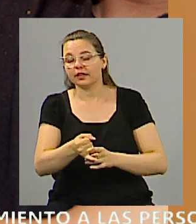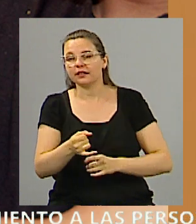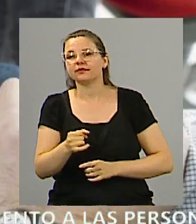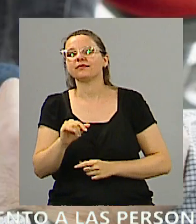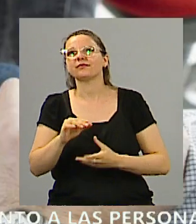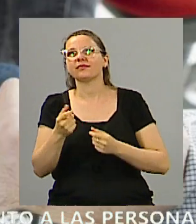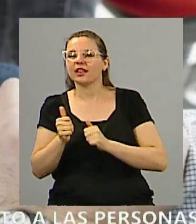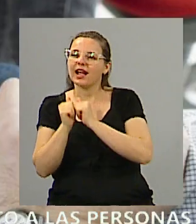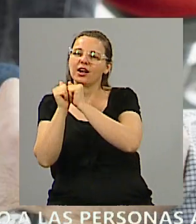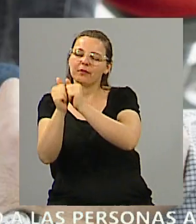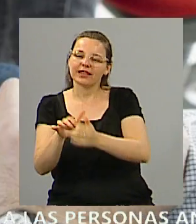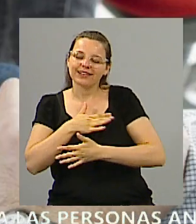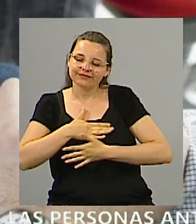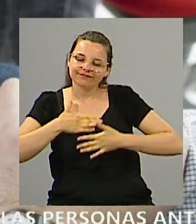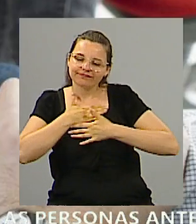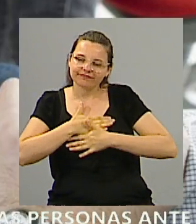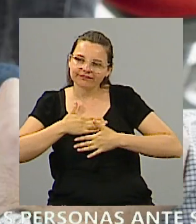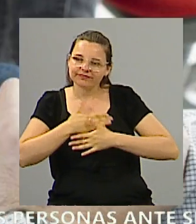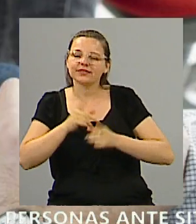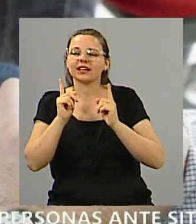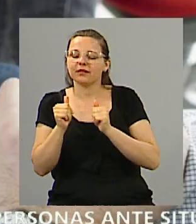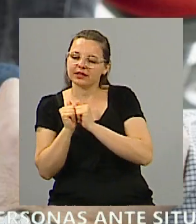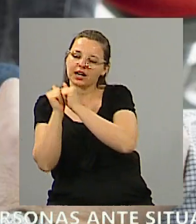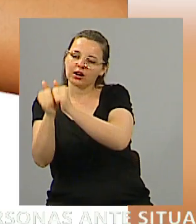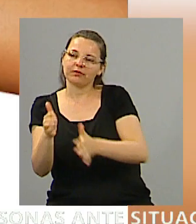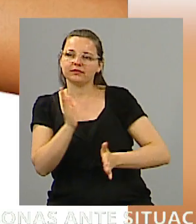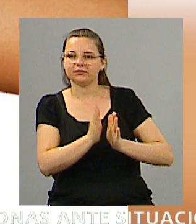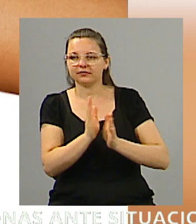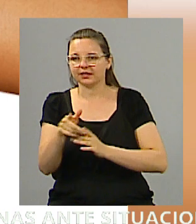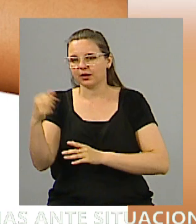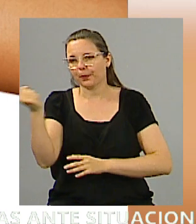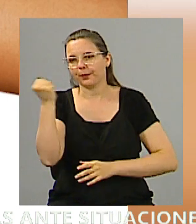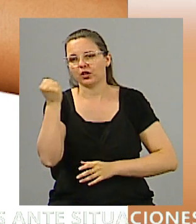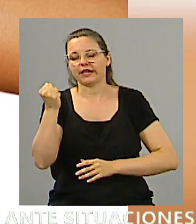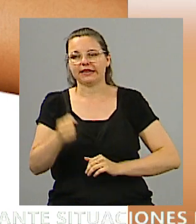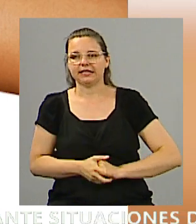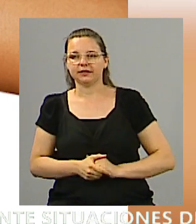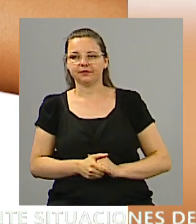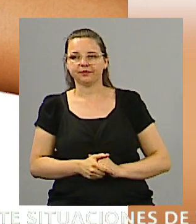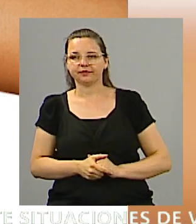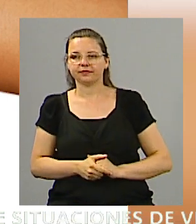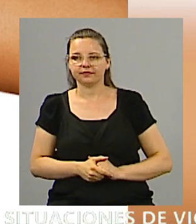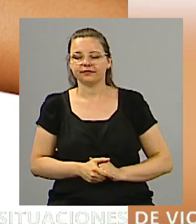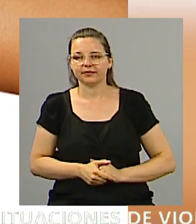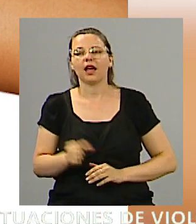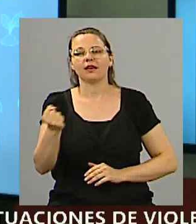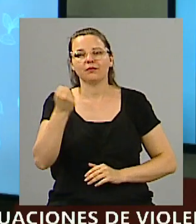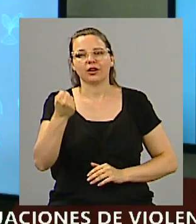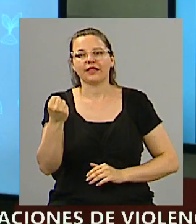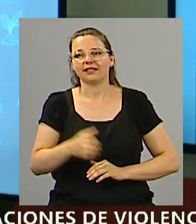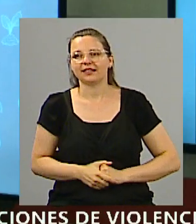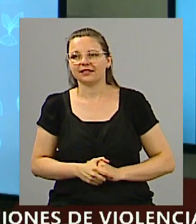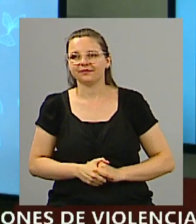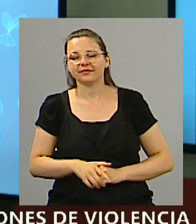acompañar desde el afecto, acompañamiento a los tratamientos. Sí, es fundamental, sí, esto del acompañamiento en un caso de diagnóstico. Uh-huh.